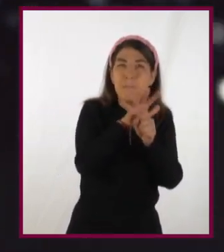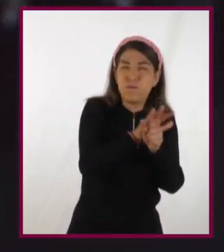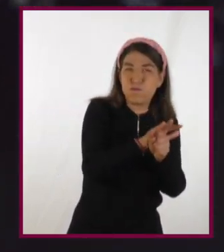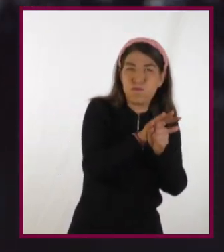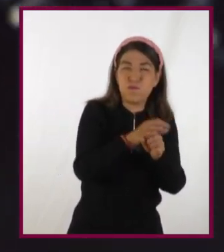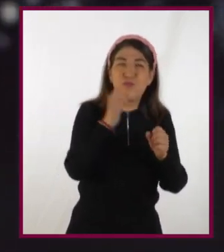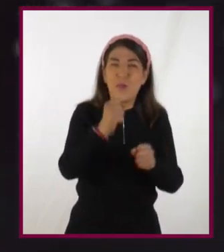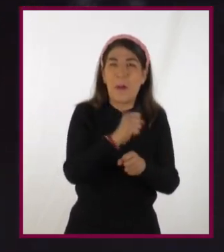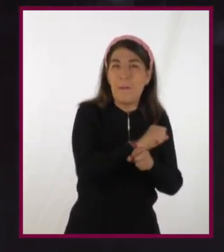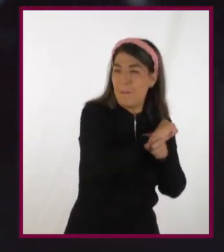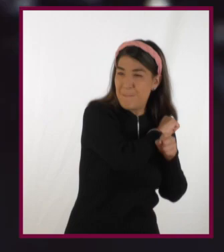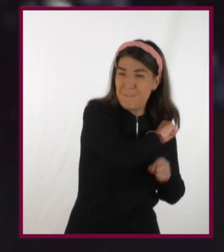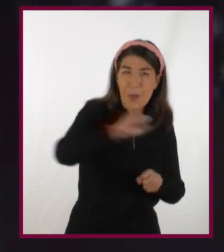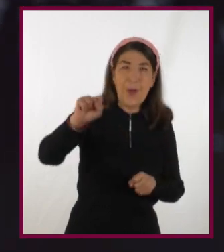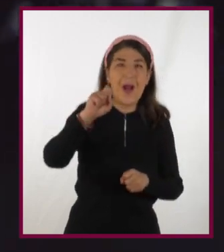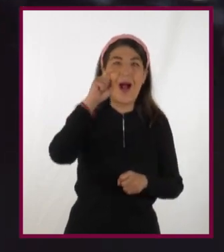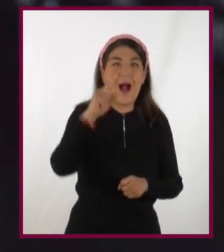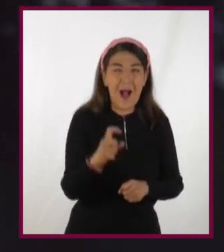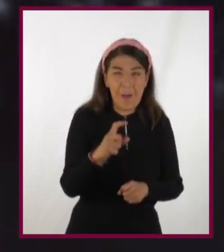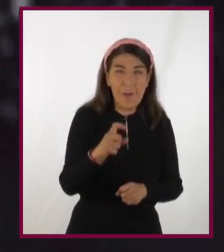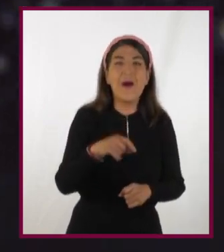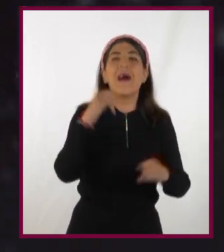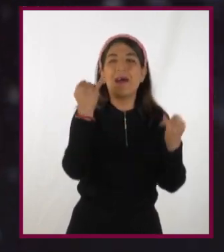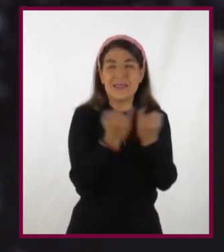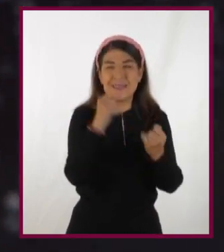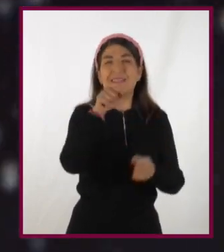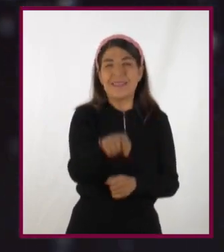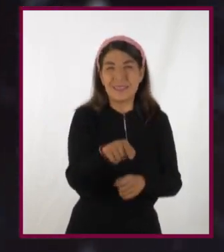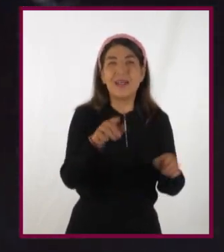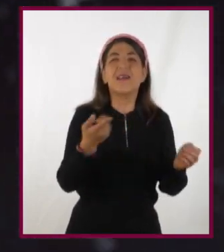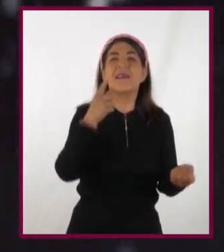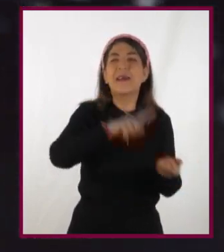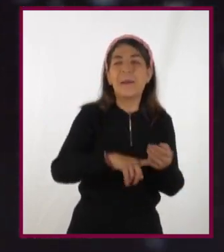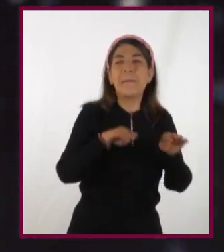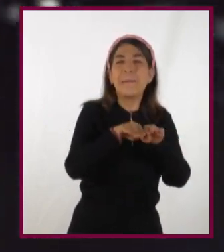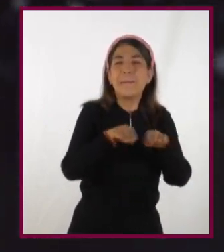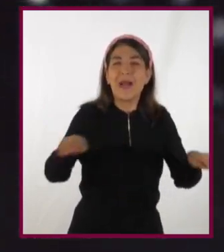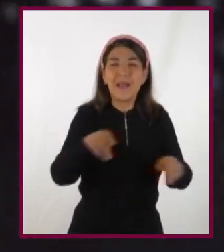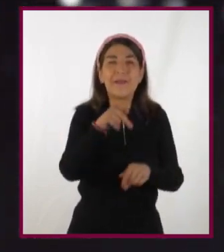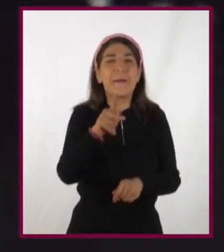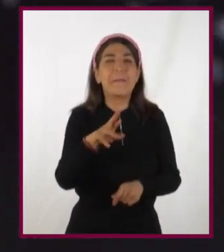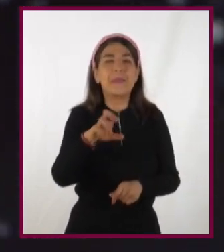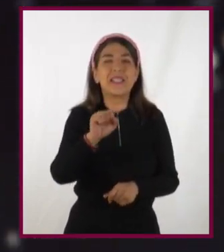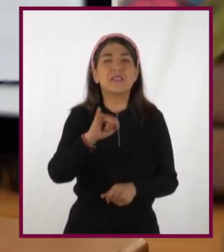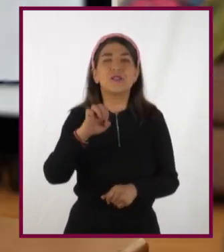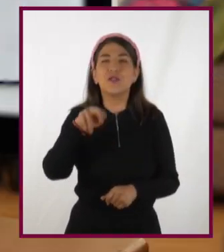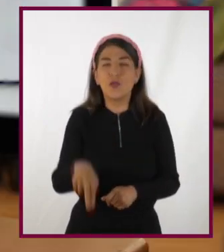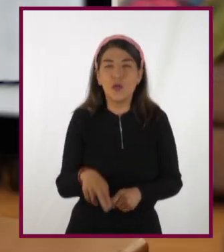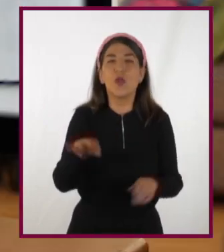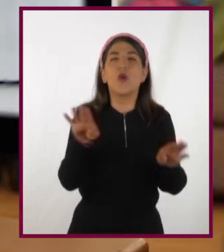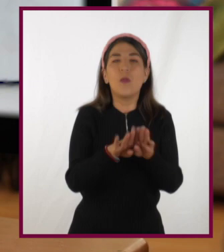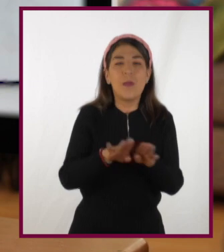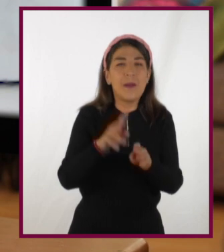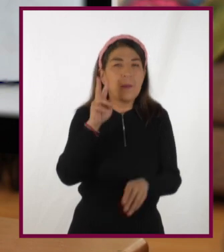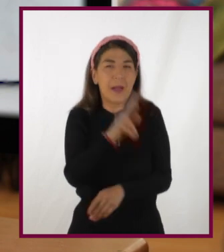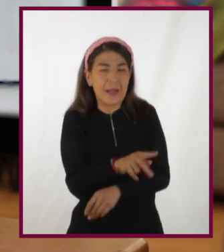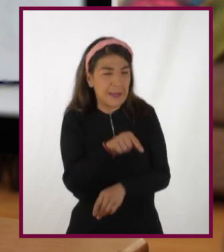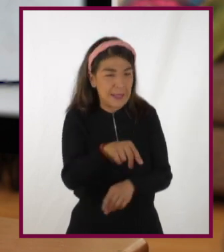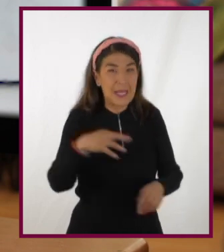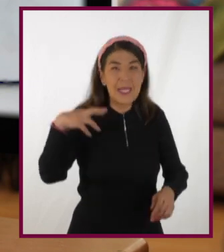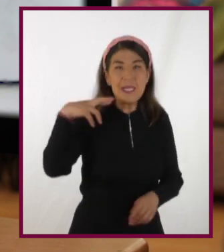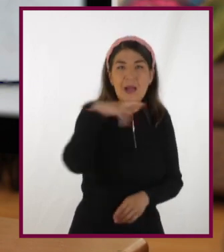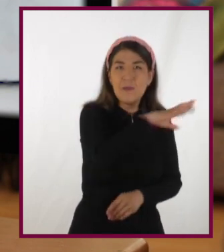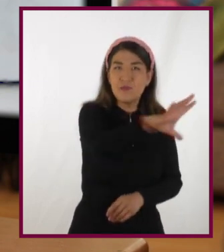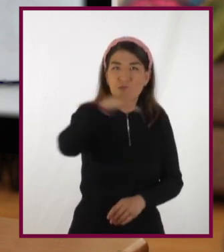de presión a las que se encuentra el tubo. Entonces podemos indirectamente, digamos, medir la presión a través de ver qué pasa